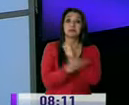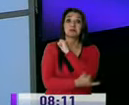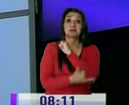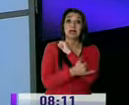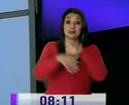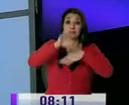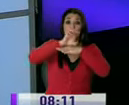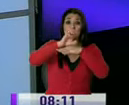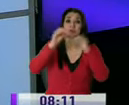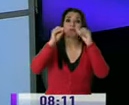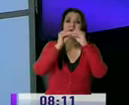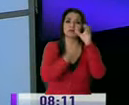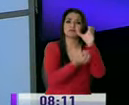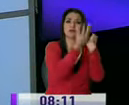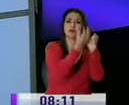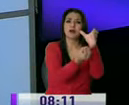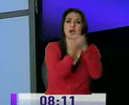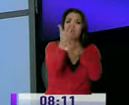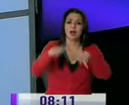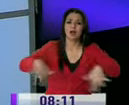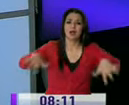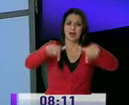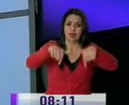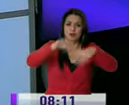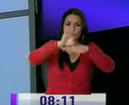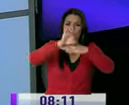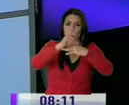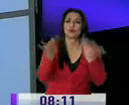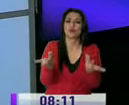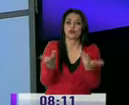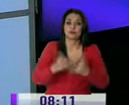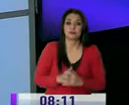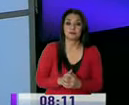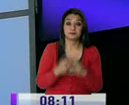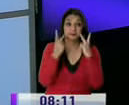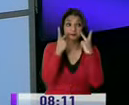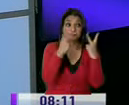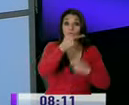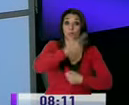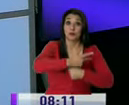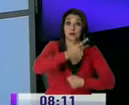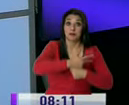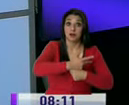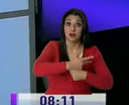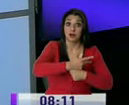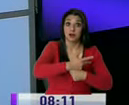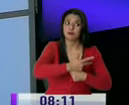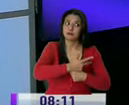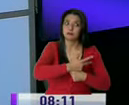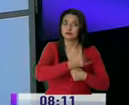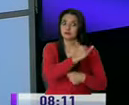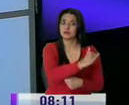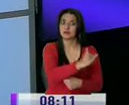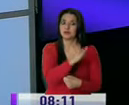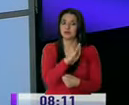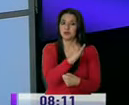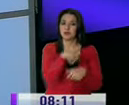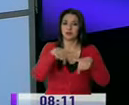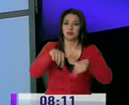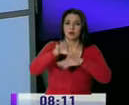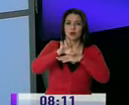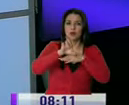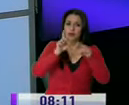cantidad de volcanes activos hay en el planeta. Entonces, lo que acaban de ver de Guatemala, un poco nosotros tenemos que reflejarnos y